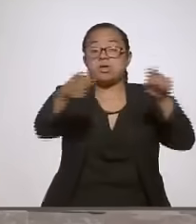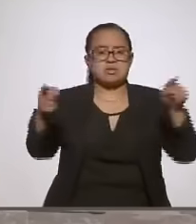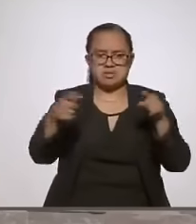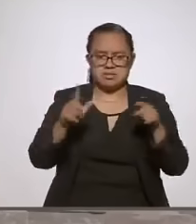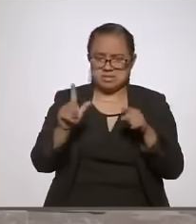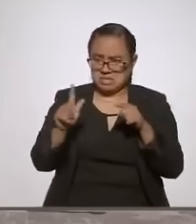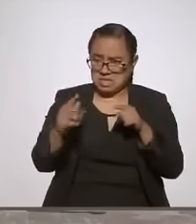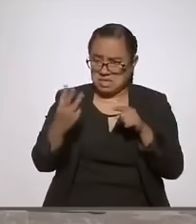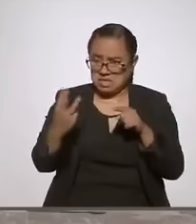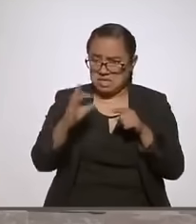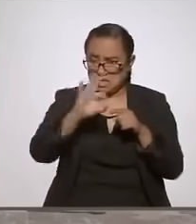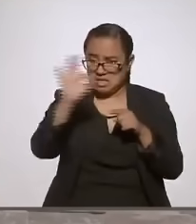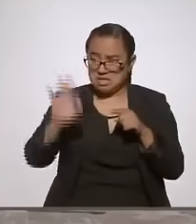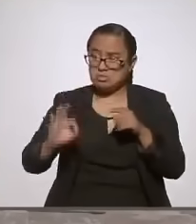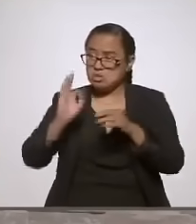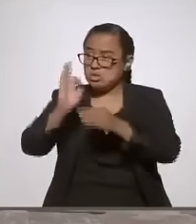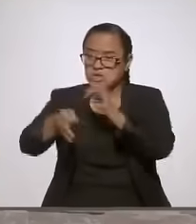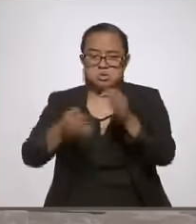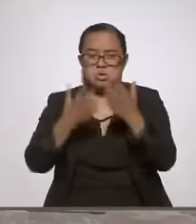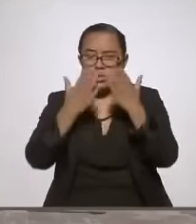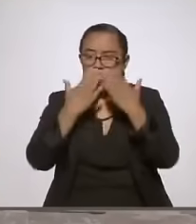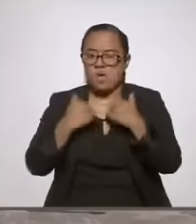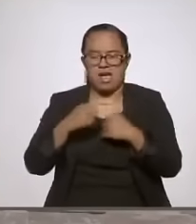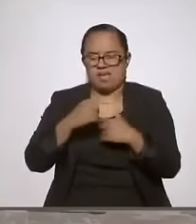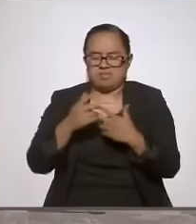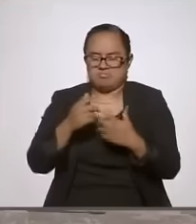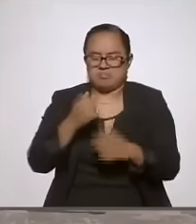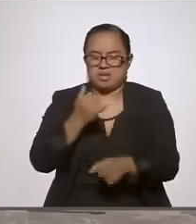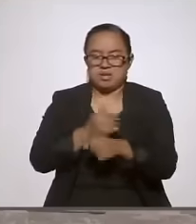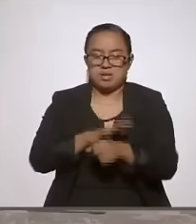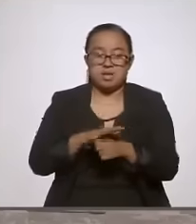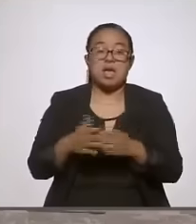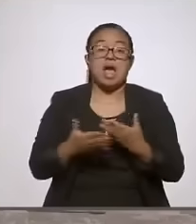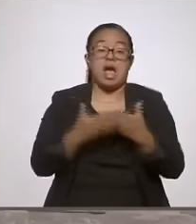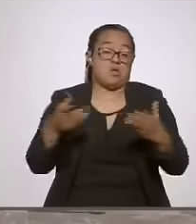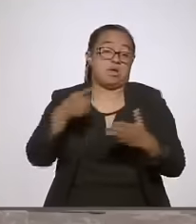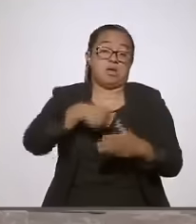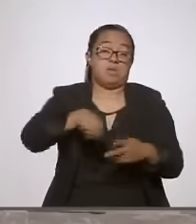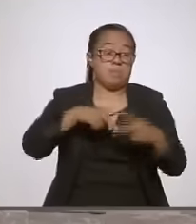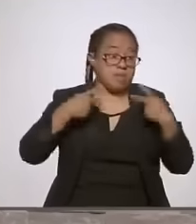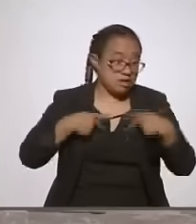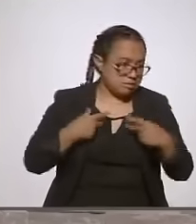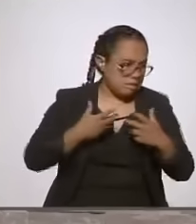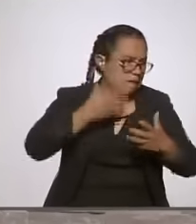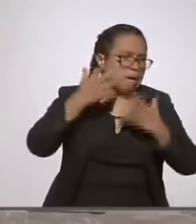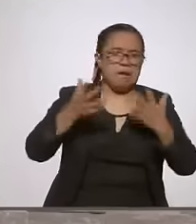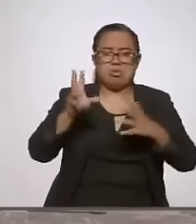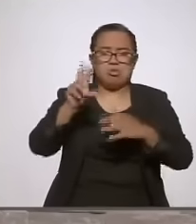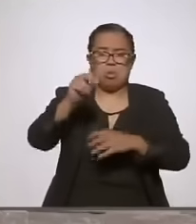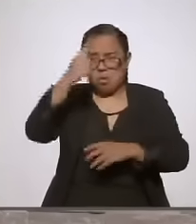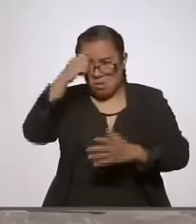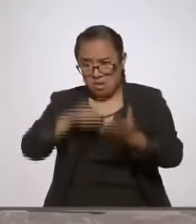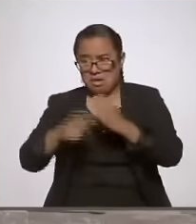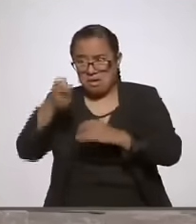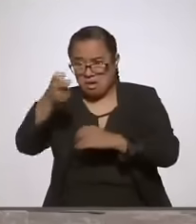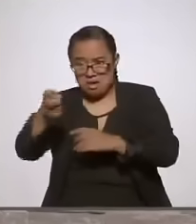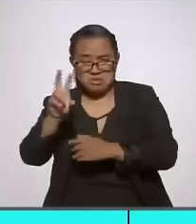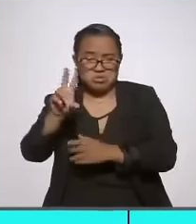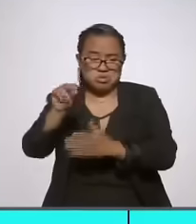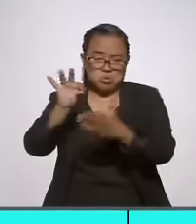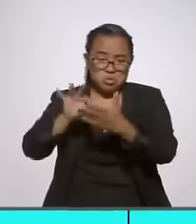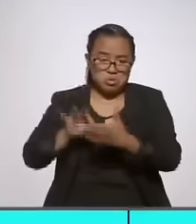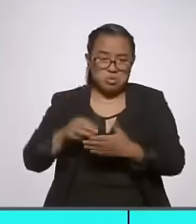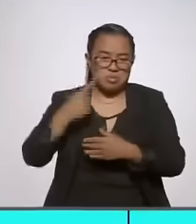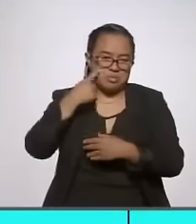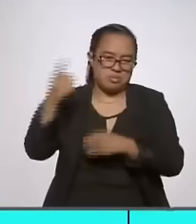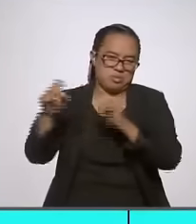73% de aprobación en nada. Ni bien nada más. Entonces, claro, salen los escandalosos a gritar, no, no le hagan caso. Como a la Raki,